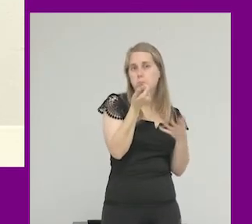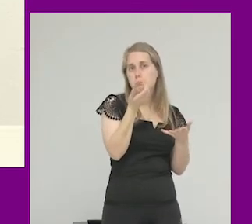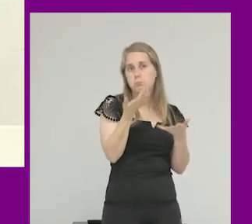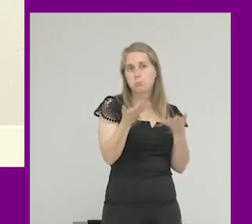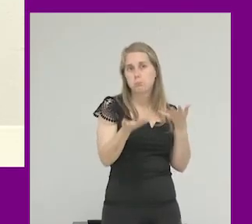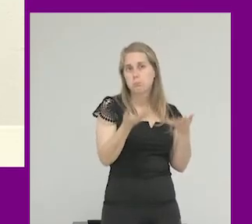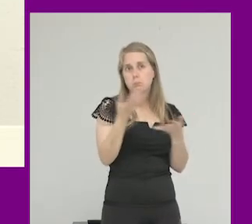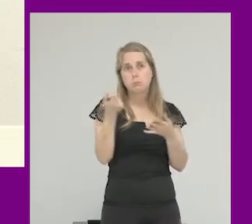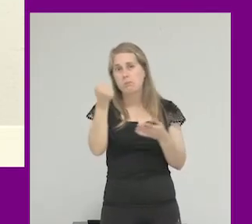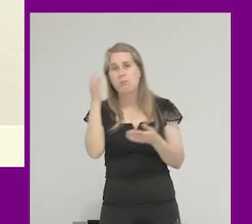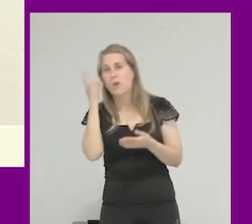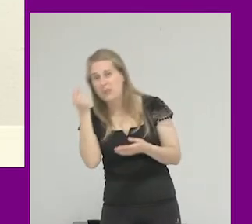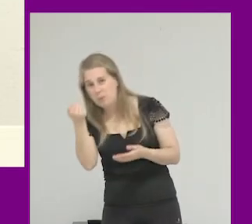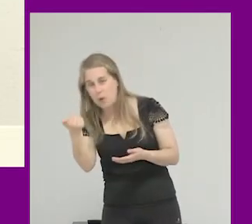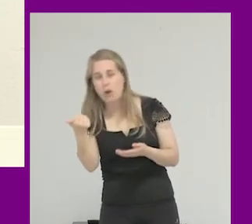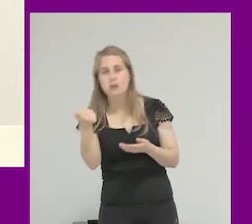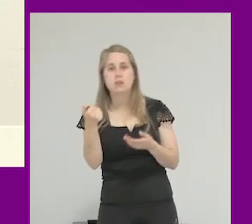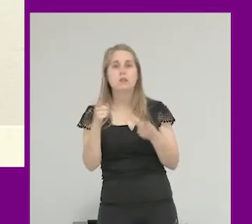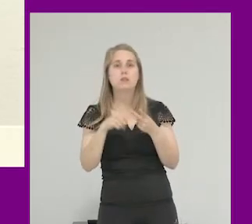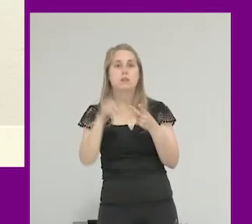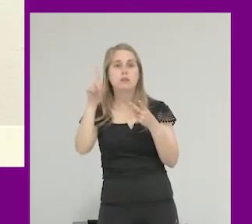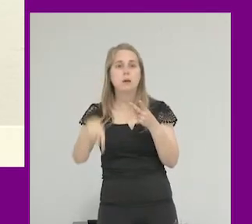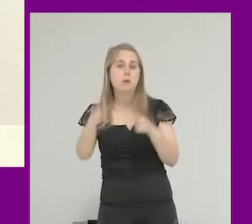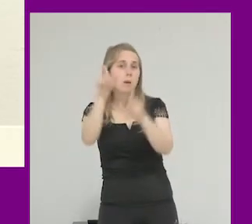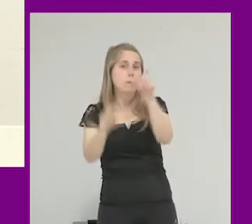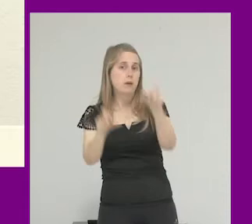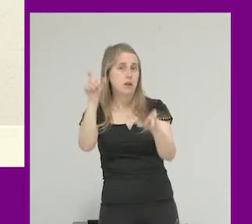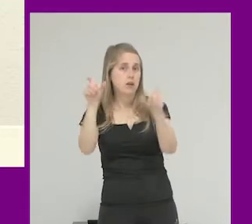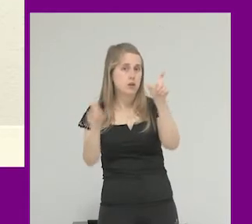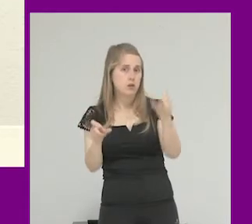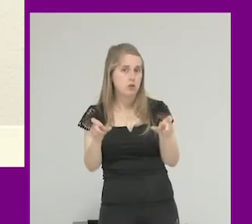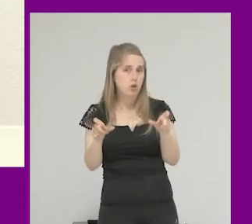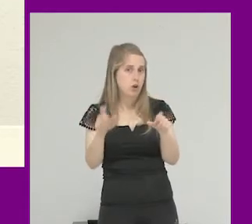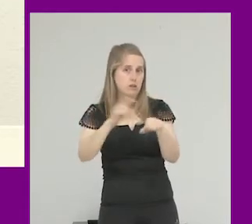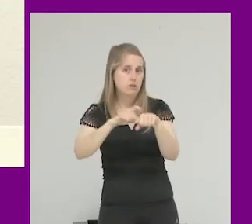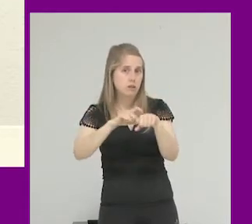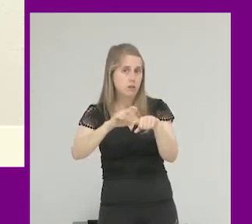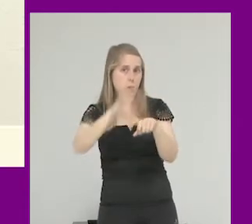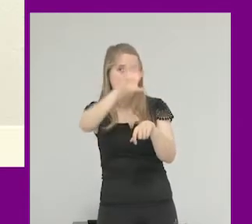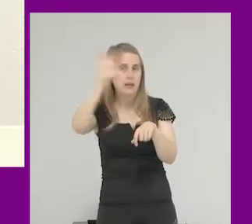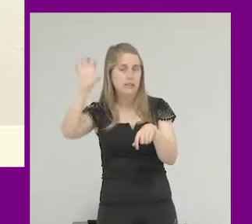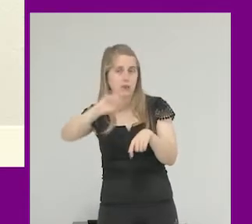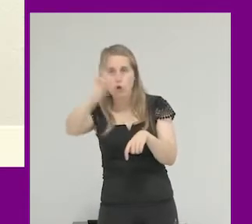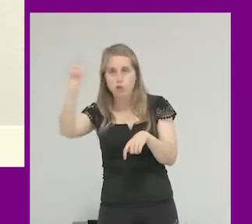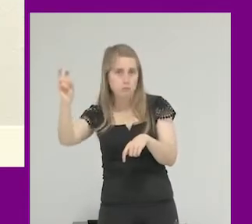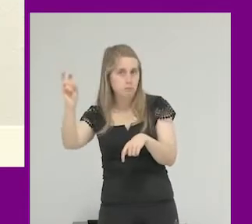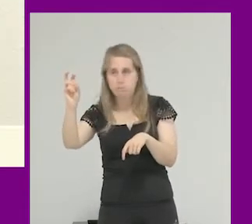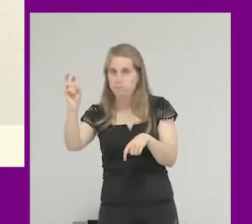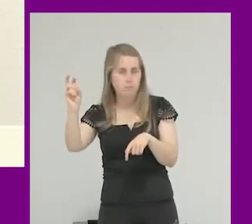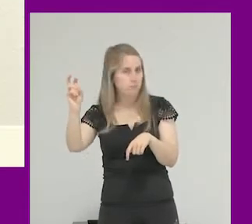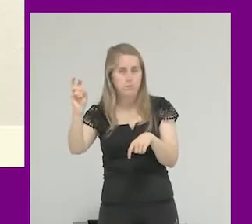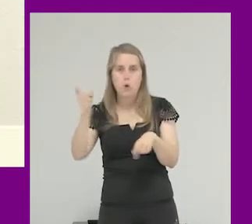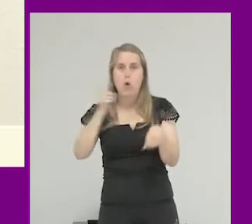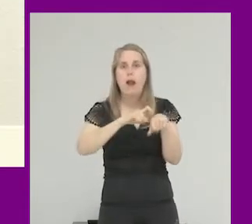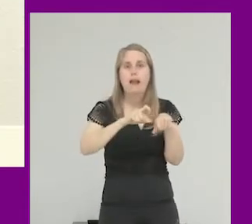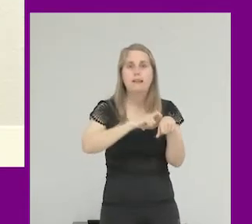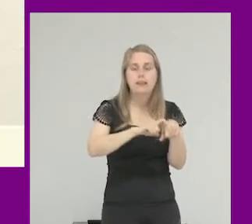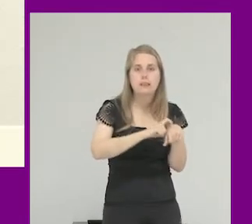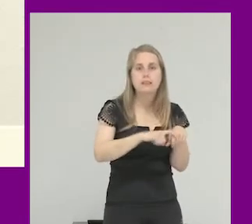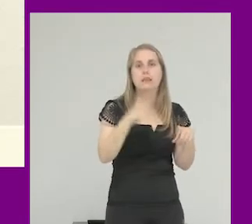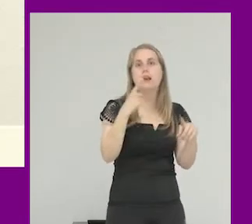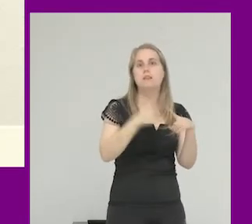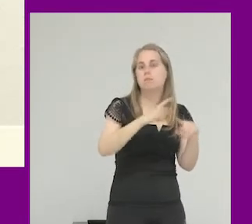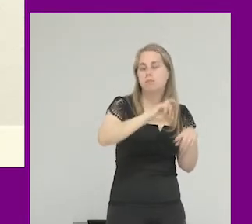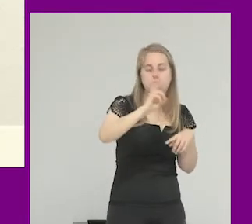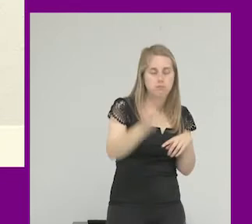hay pocas mujeres y pocos también personas que no sean de otro tipo de países o de características